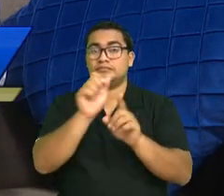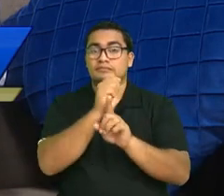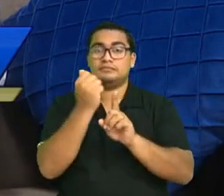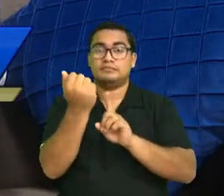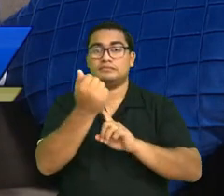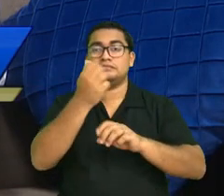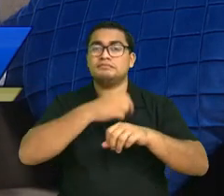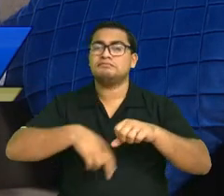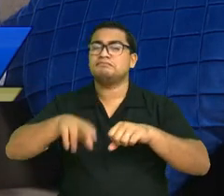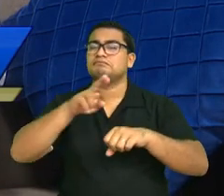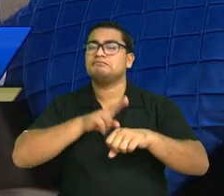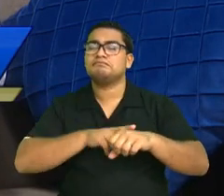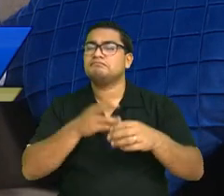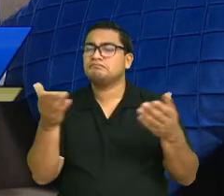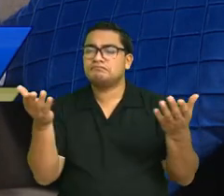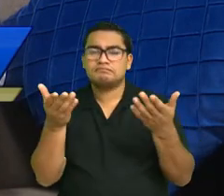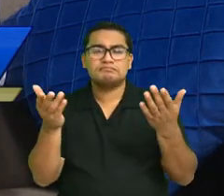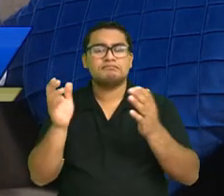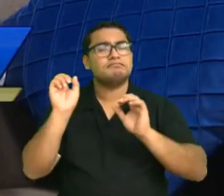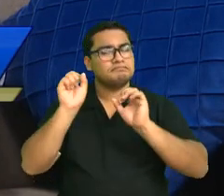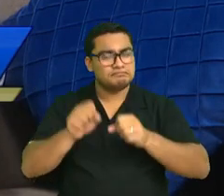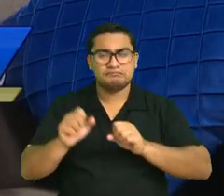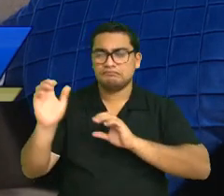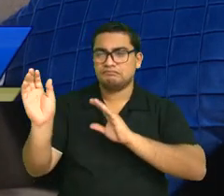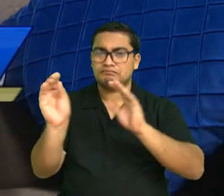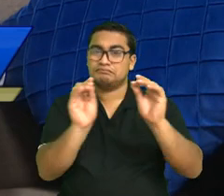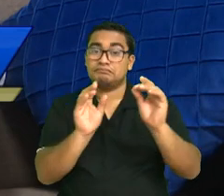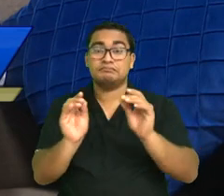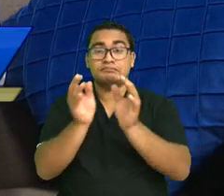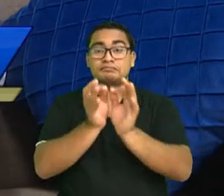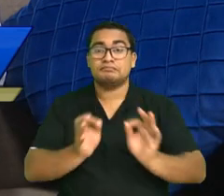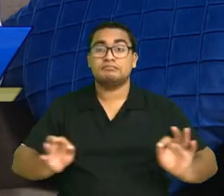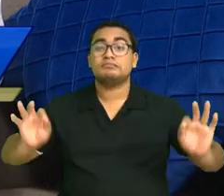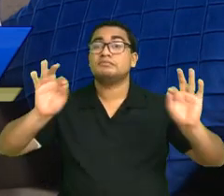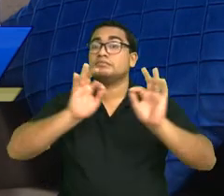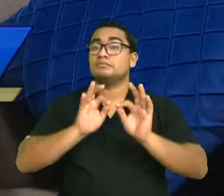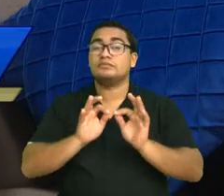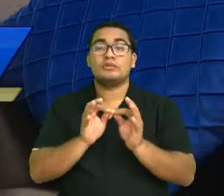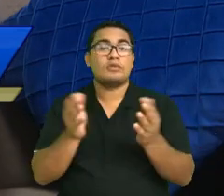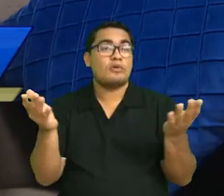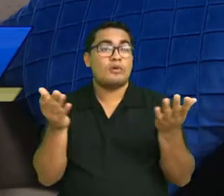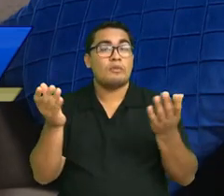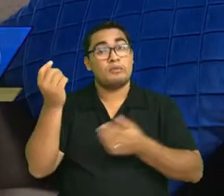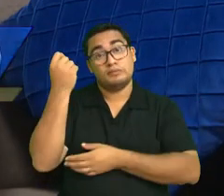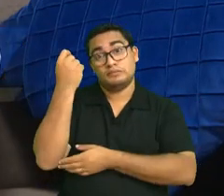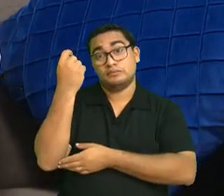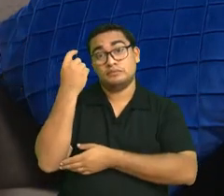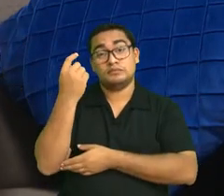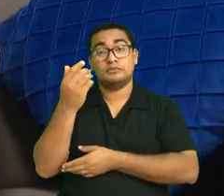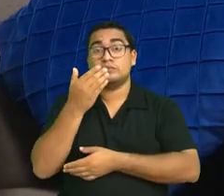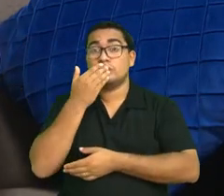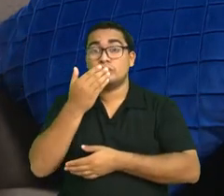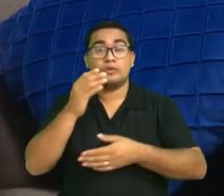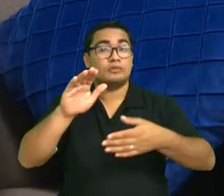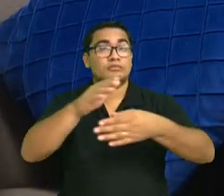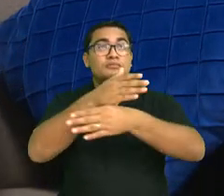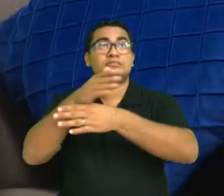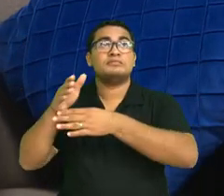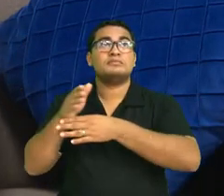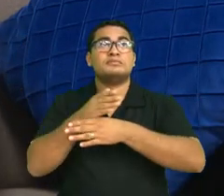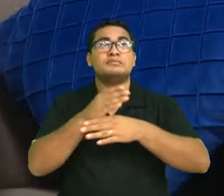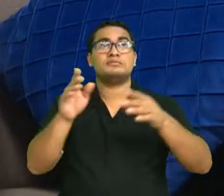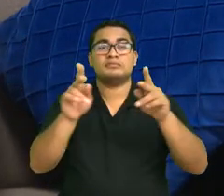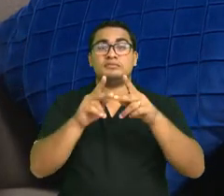oportunidad para una conversación muy importante, una conversación que nos adentrará sobre el entendimiento de las conquistas avanzadas por nuestro